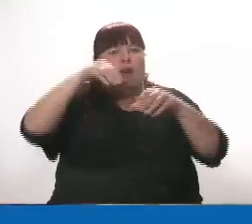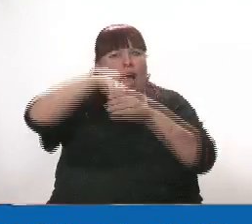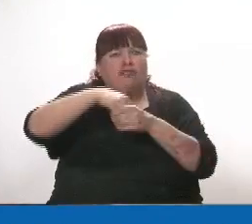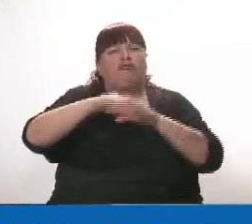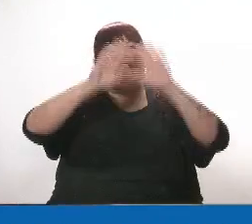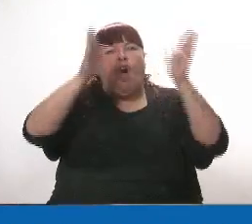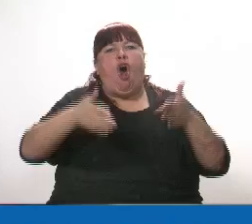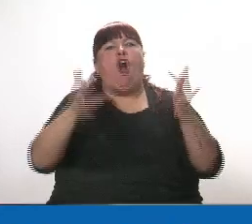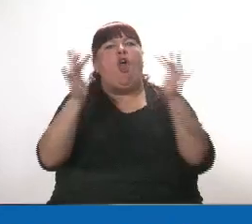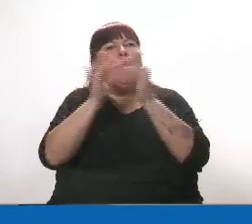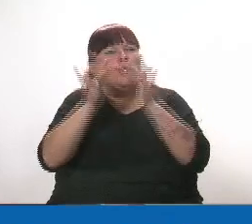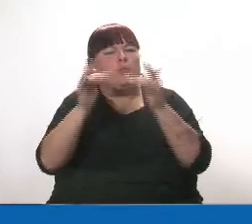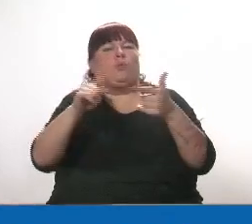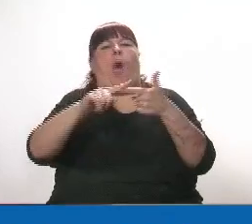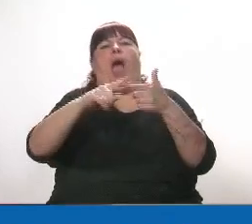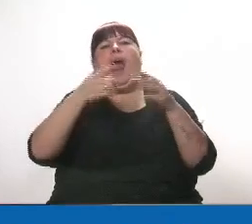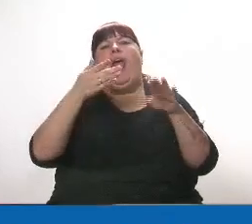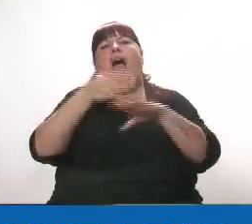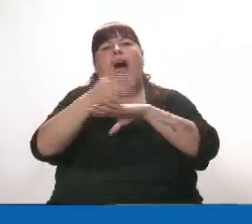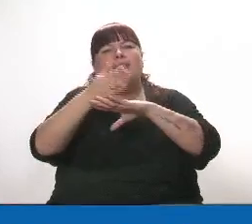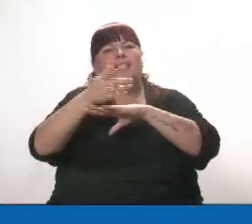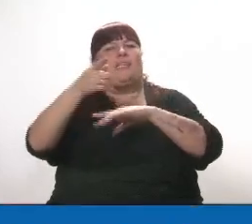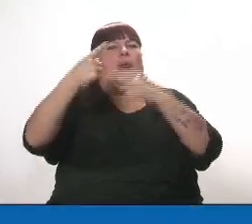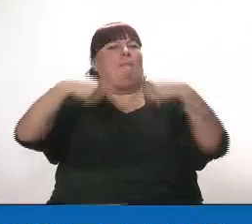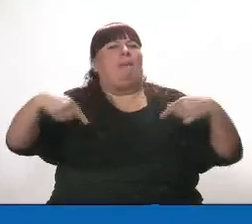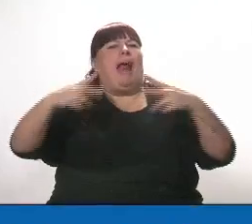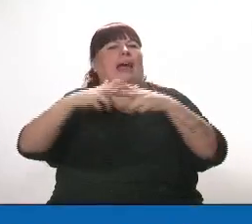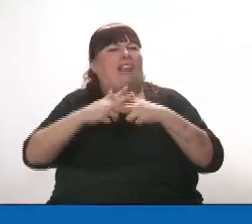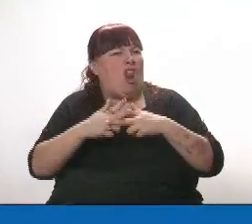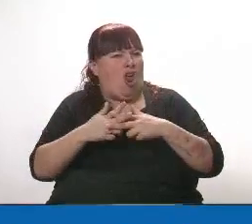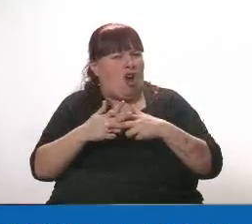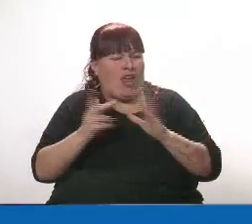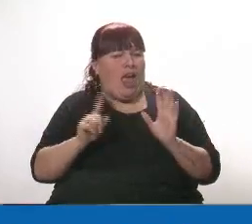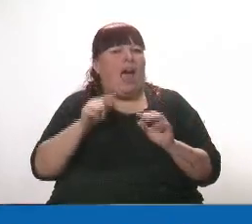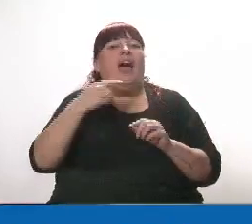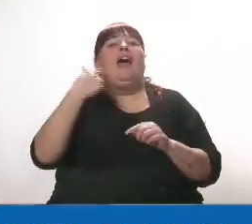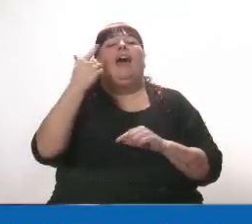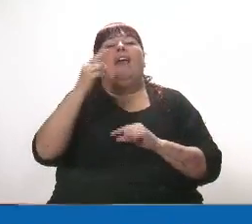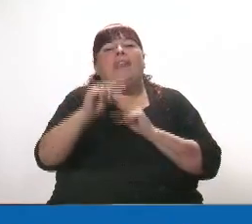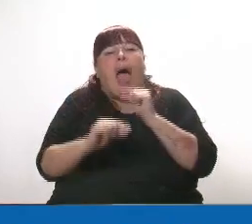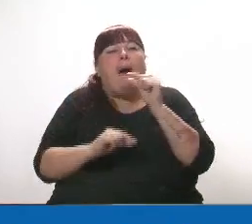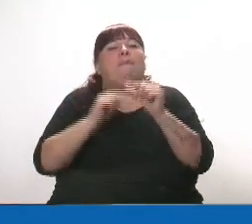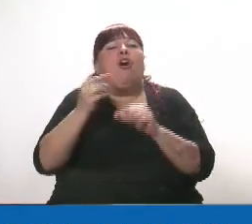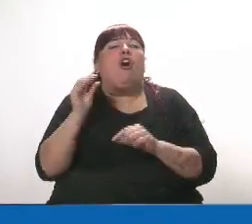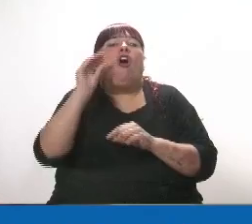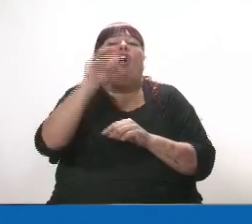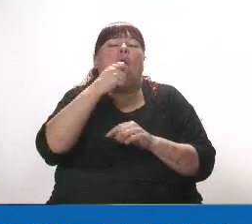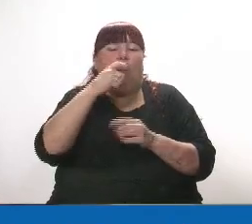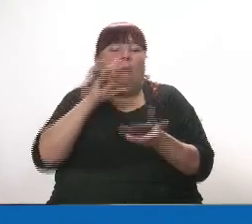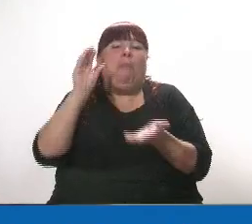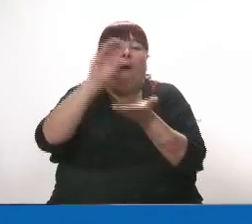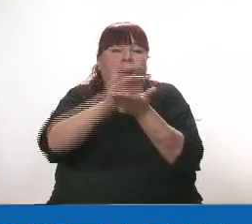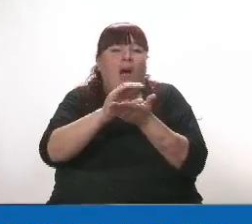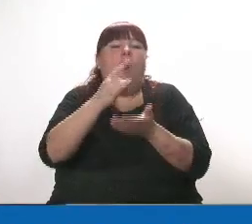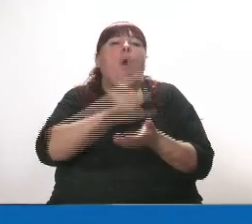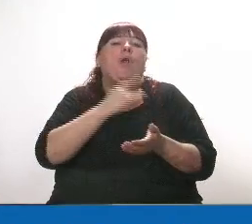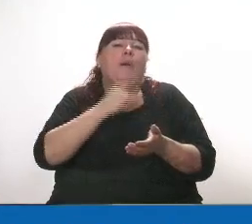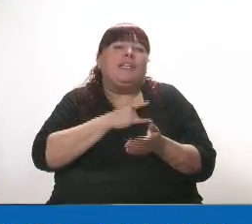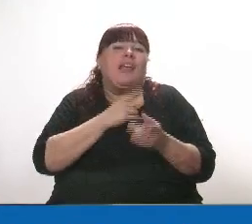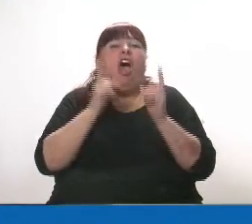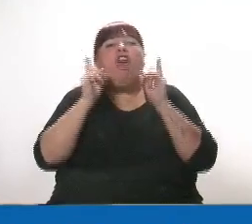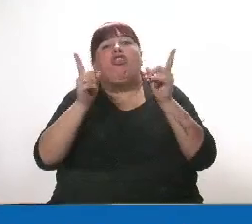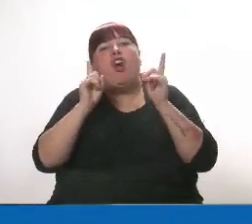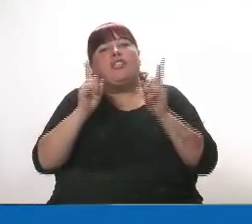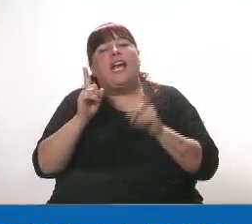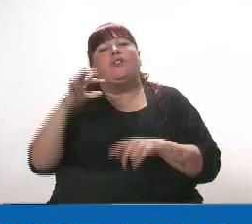plataformas virtuales con acceso a las nuevas tecnologías vamos escasamente a tener universidades con docentes